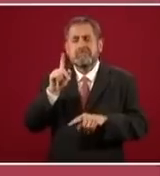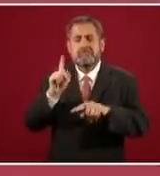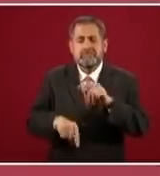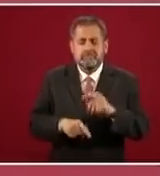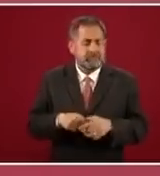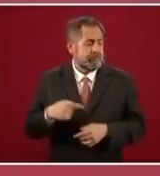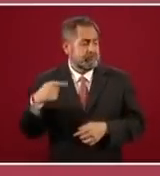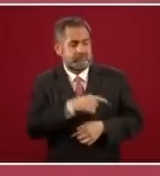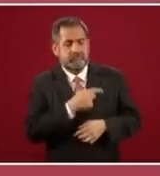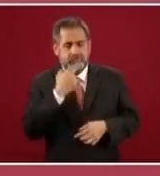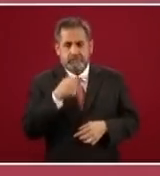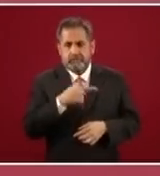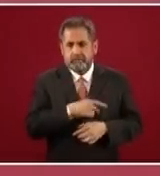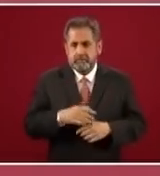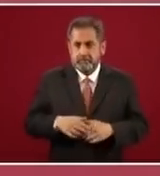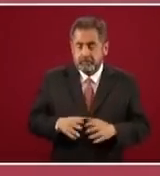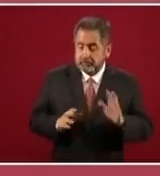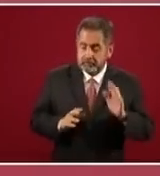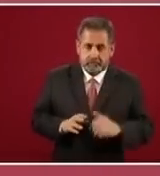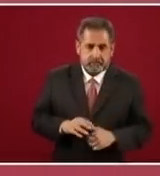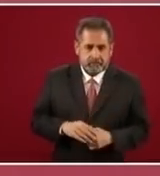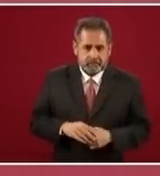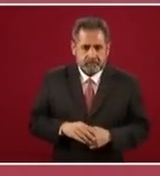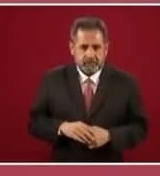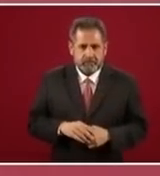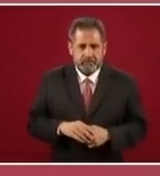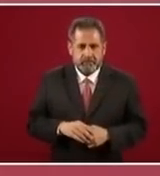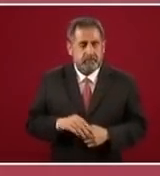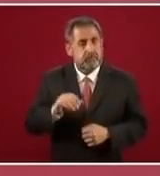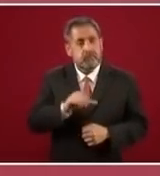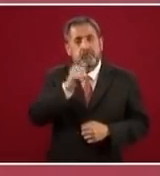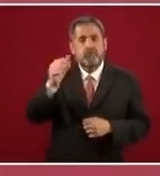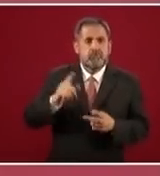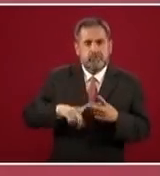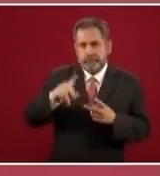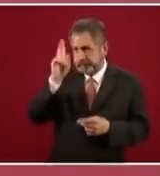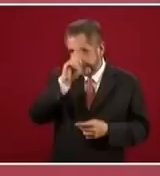Paisaje urbano. Otra fue todavía peor.